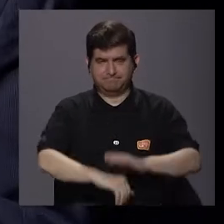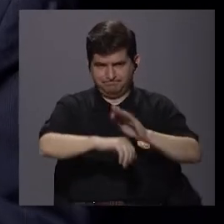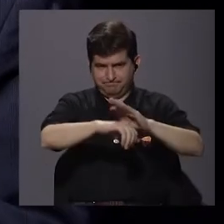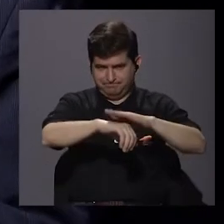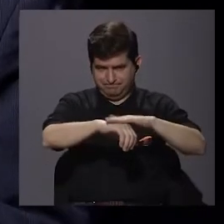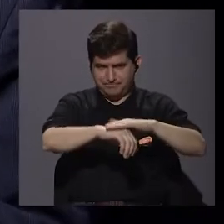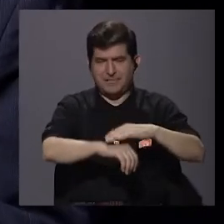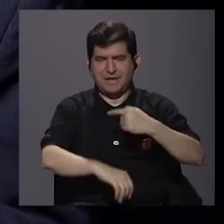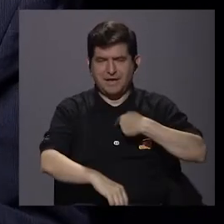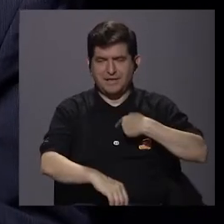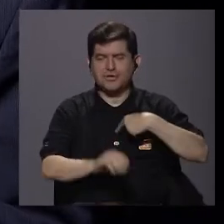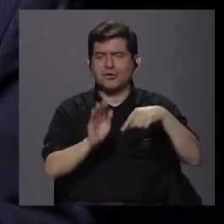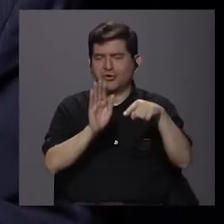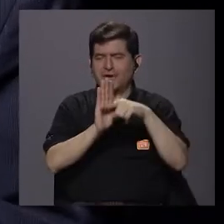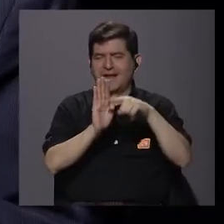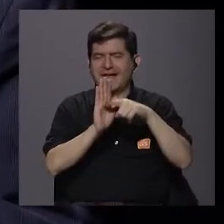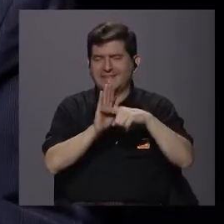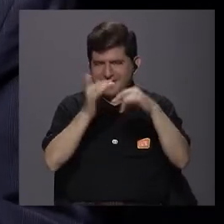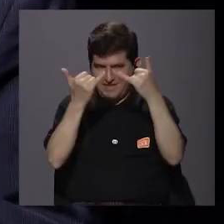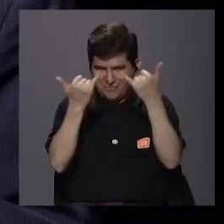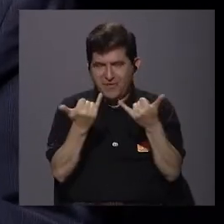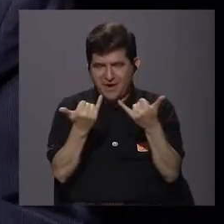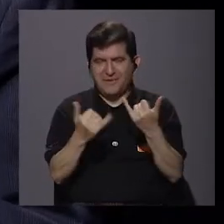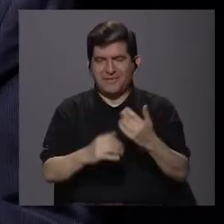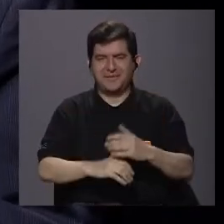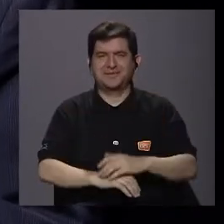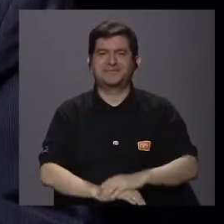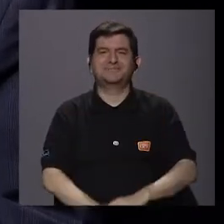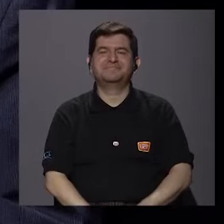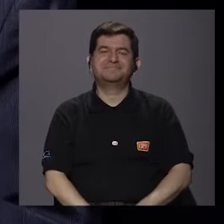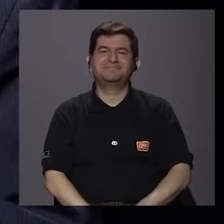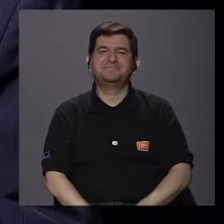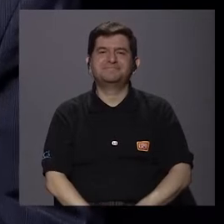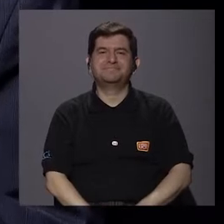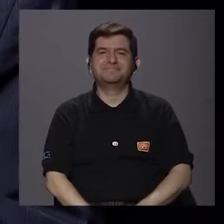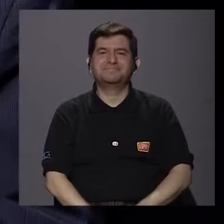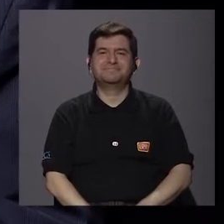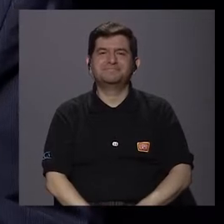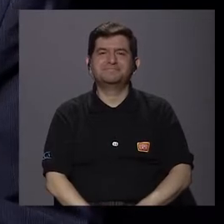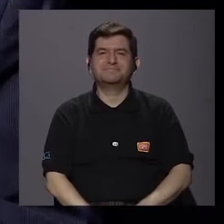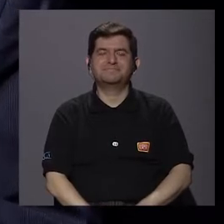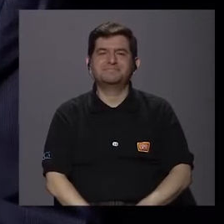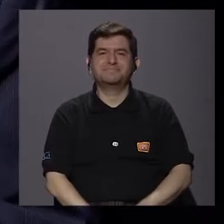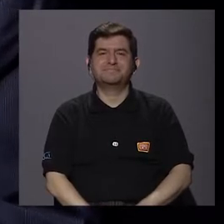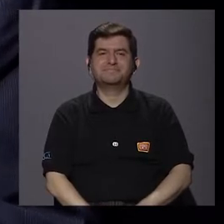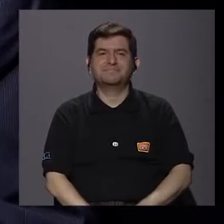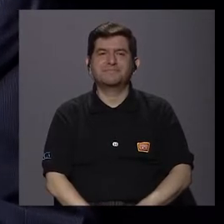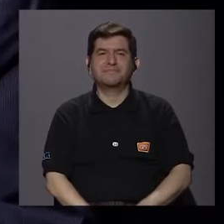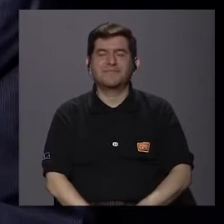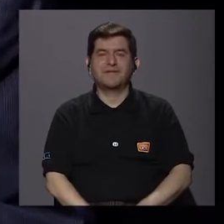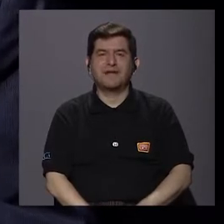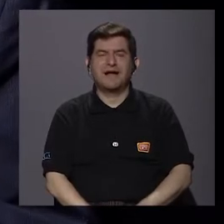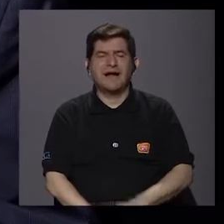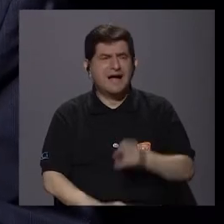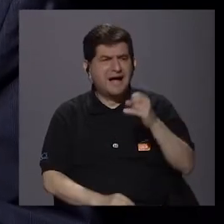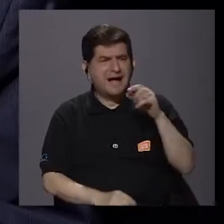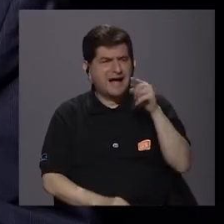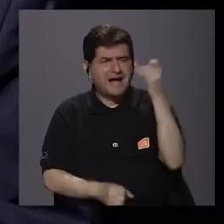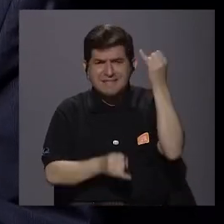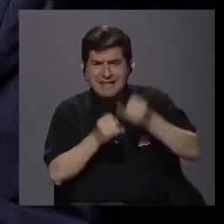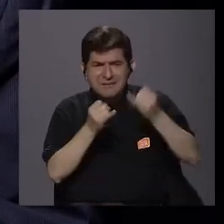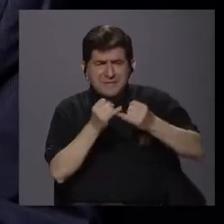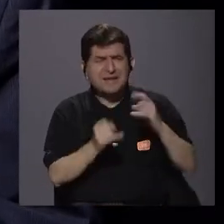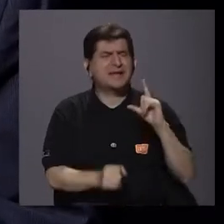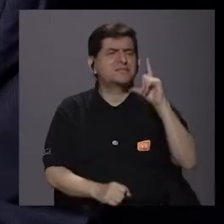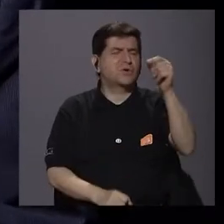lo invitamos a ser pesimista en este en este asunto porque la la terminación está muy lejos y